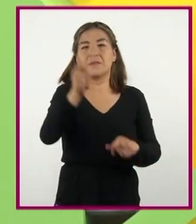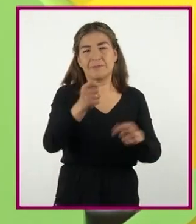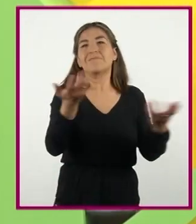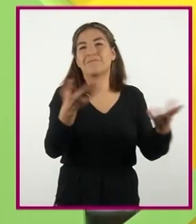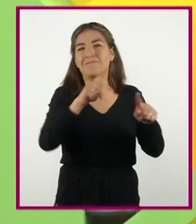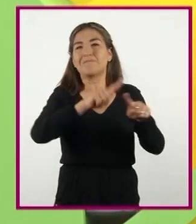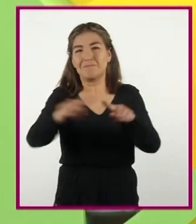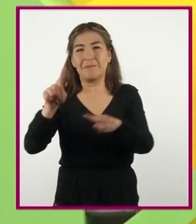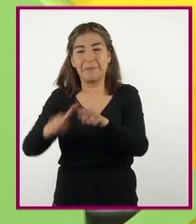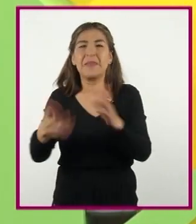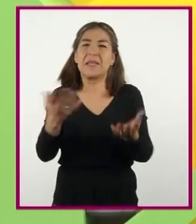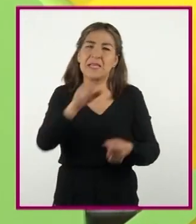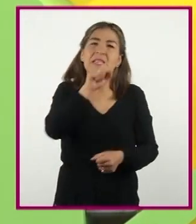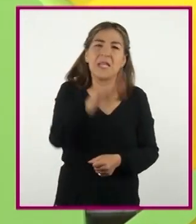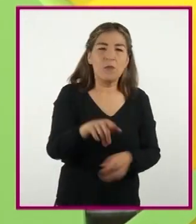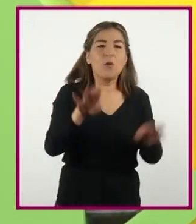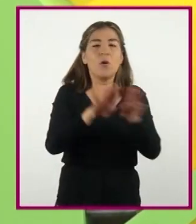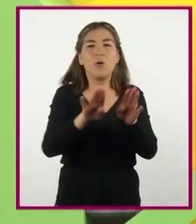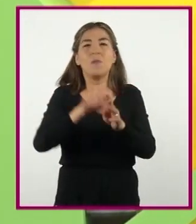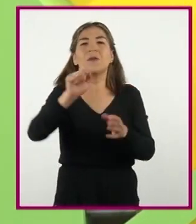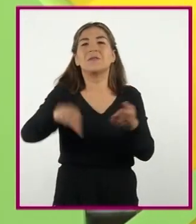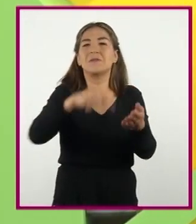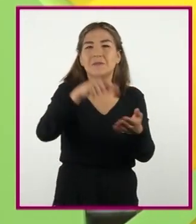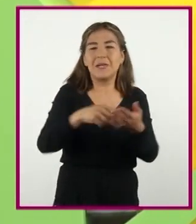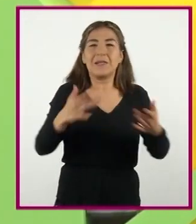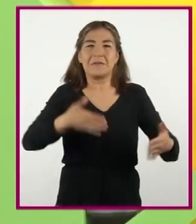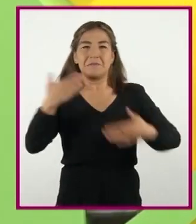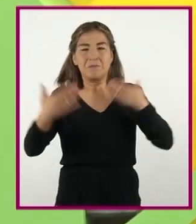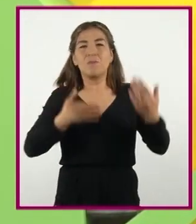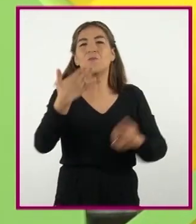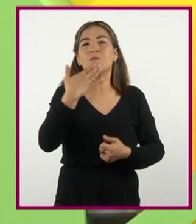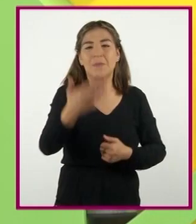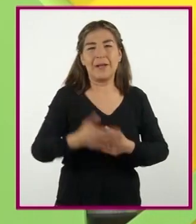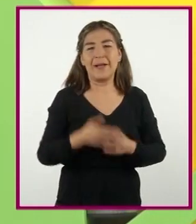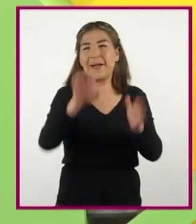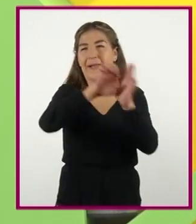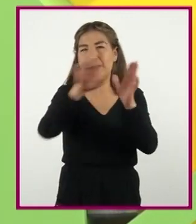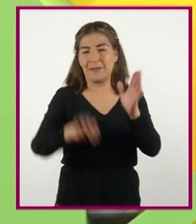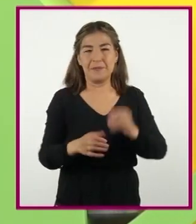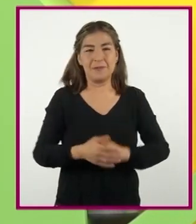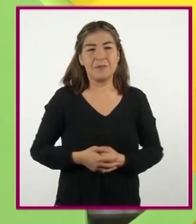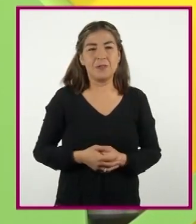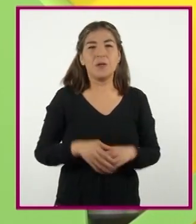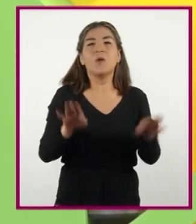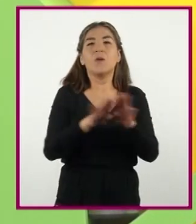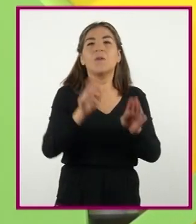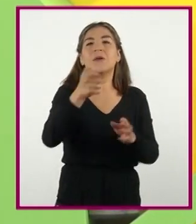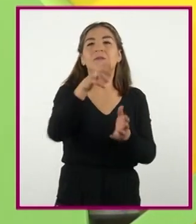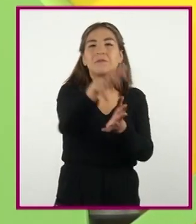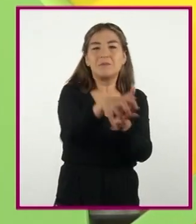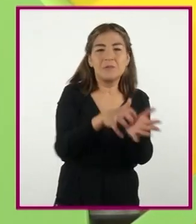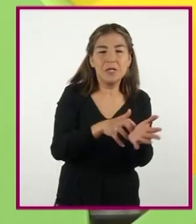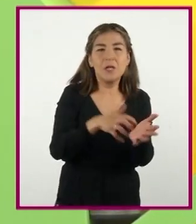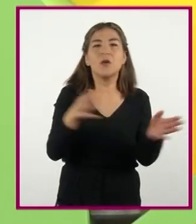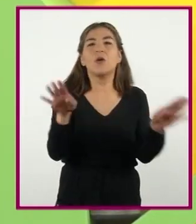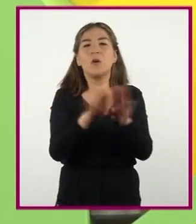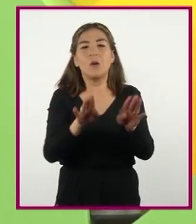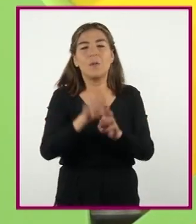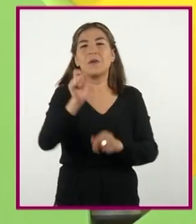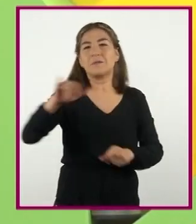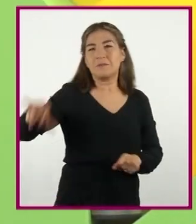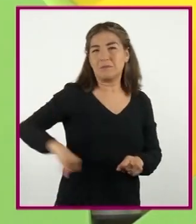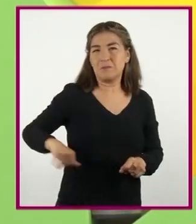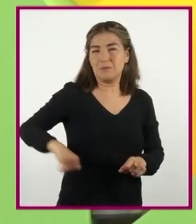diferentes, aunque todas armonizan entre sí. Por ejemplo, el manejo de los residuos sólidos es de